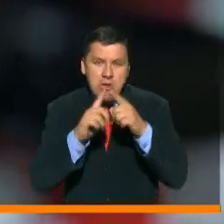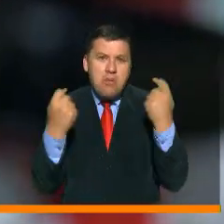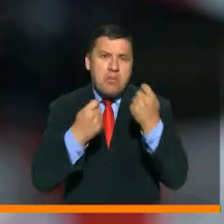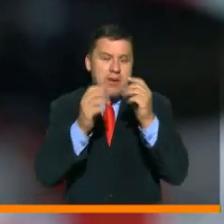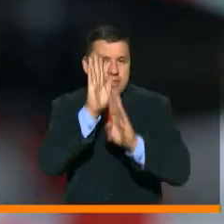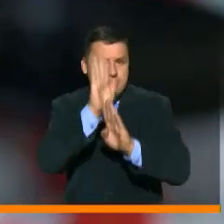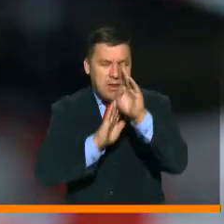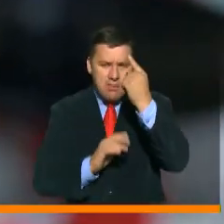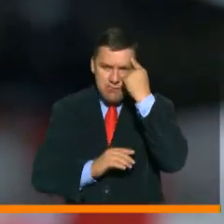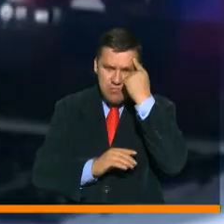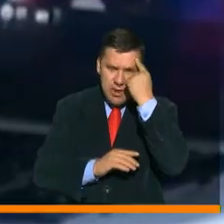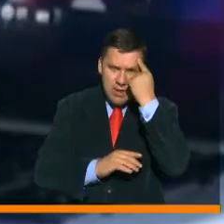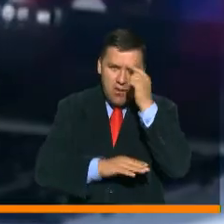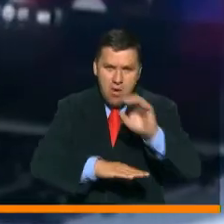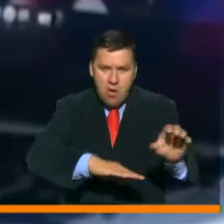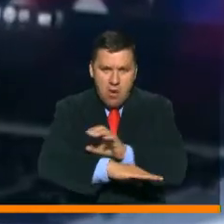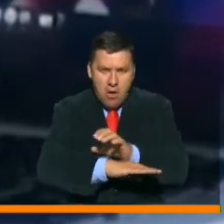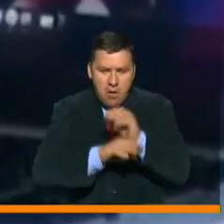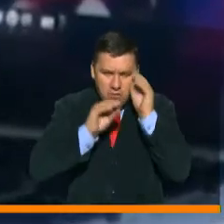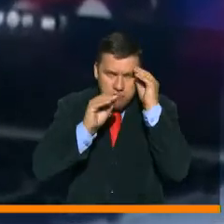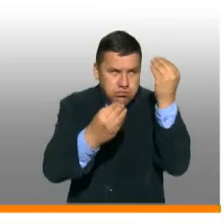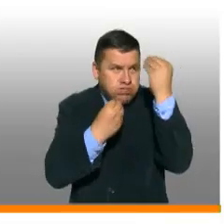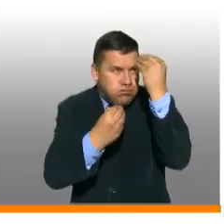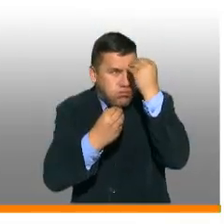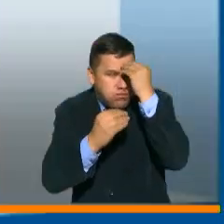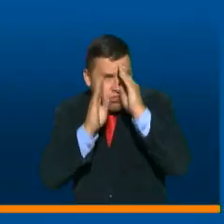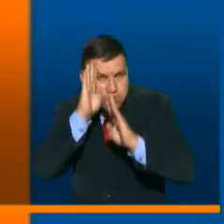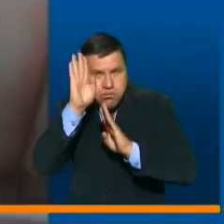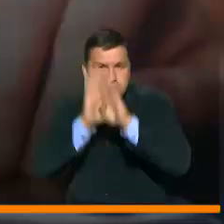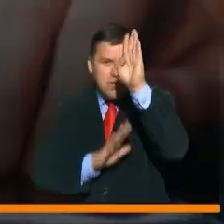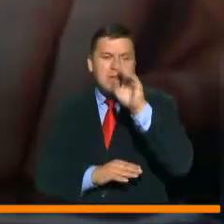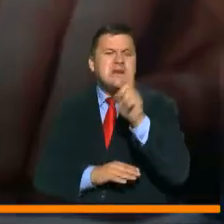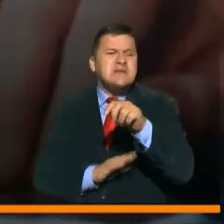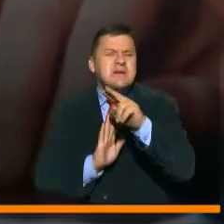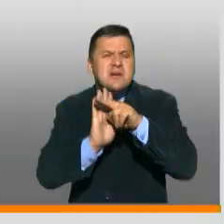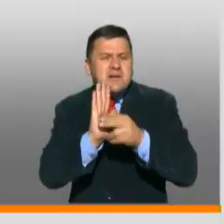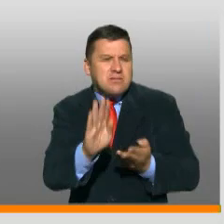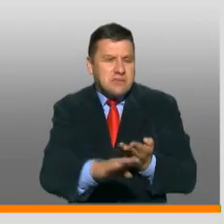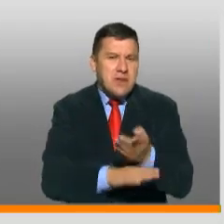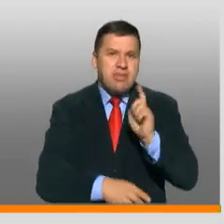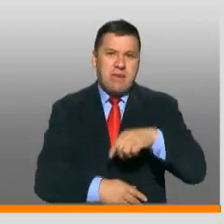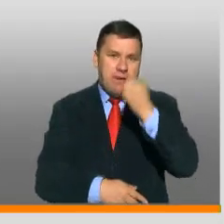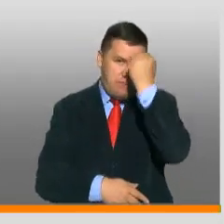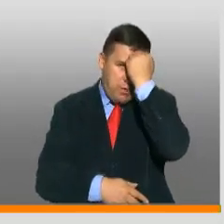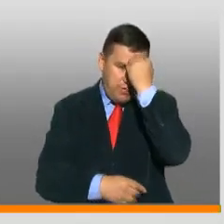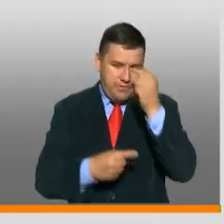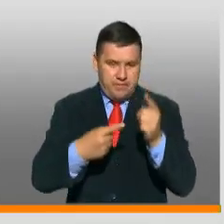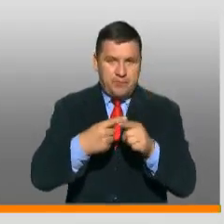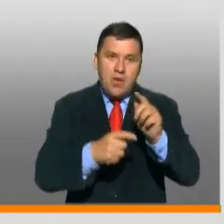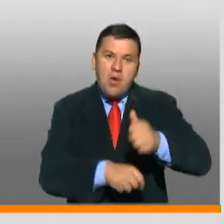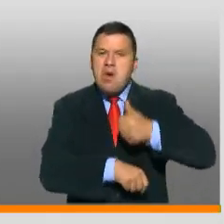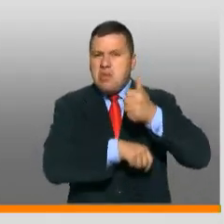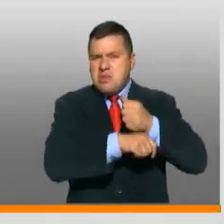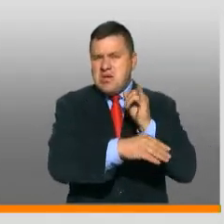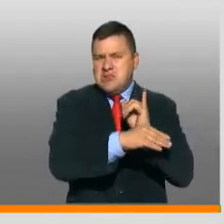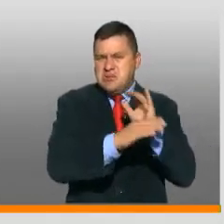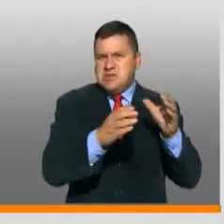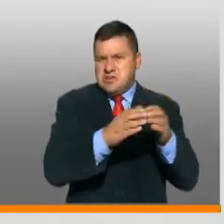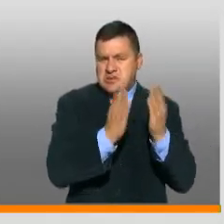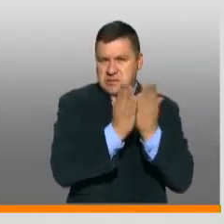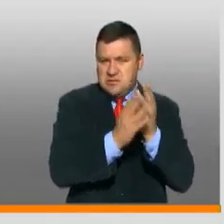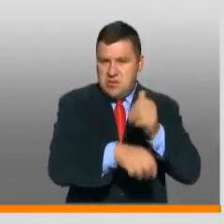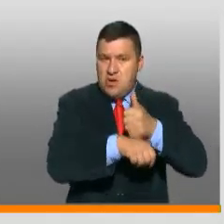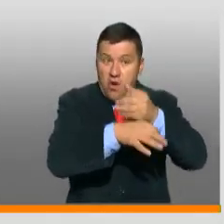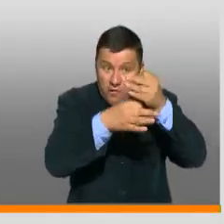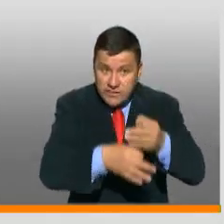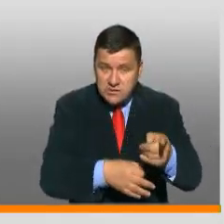el desarrollo del pensamiento computacional en niños y niñas requisitos ser docente o directivo docente de un establecimiento educativo